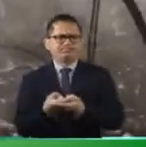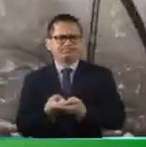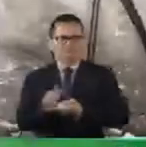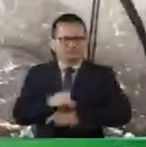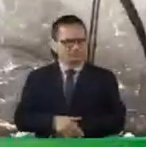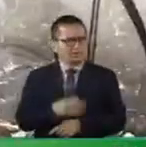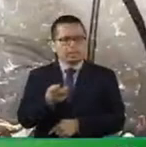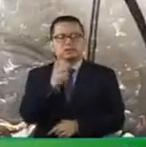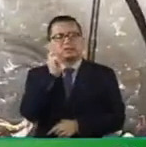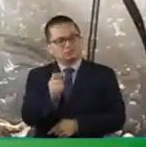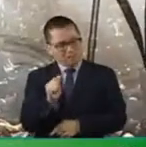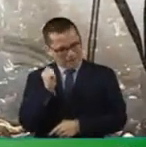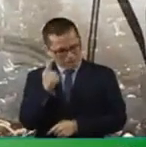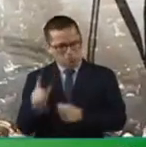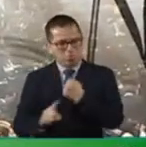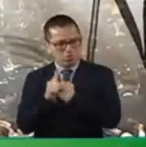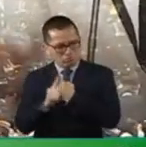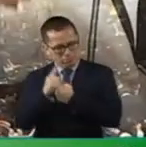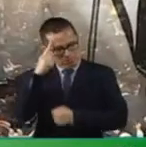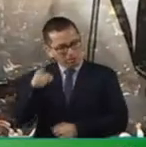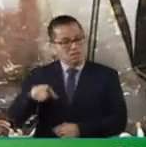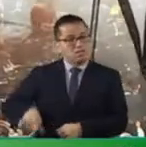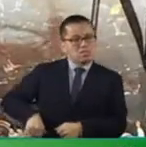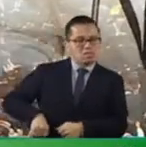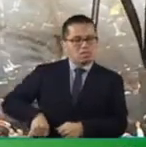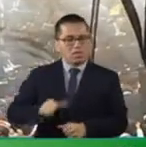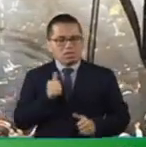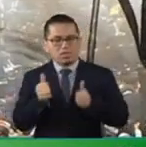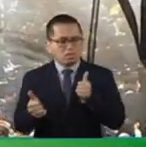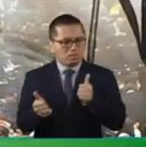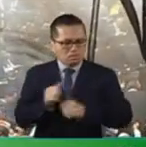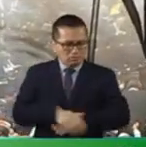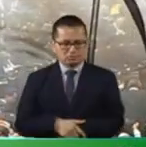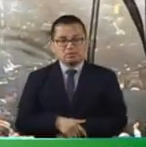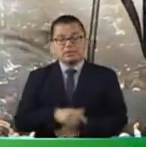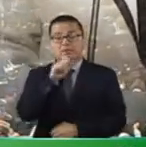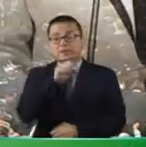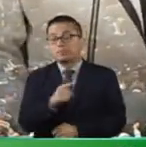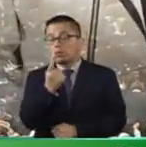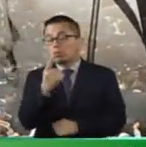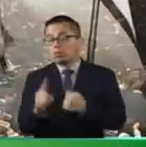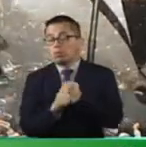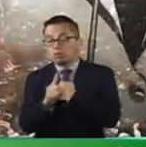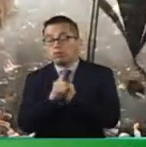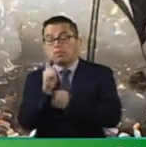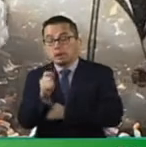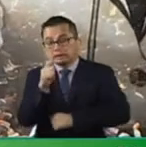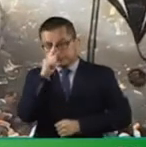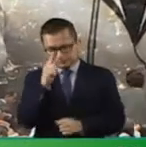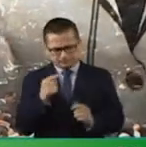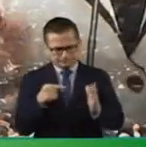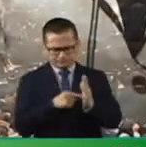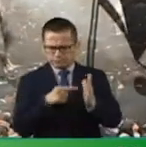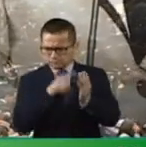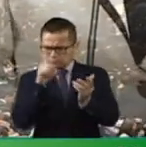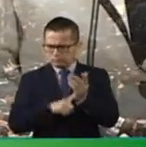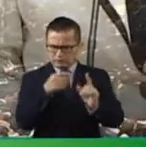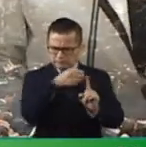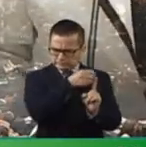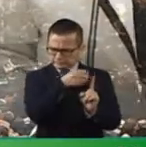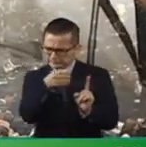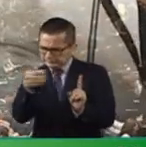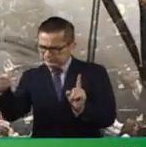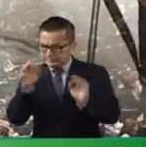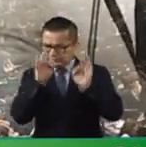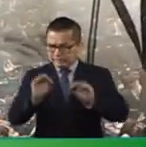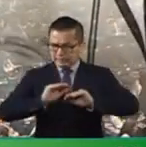de interés. Hay un grave riesgo y también por eso no la acompañamos, porque no hay una definición precisamente de la empresa